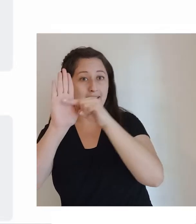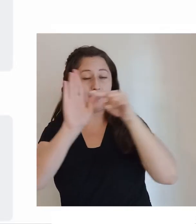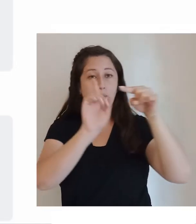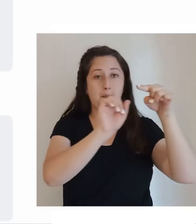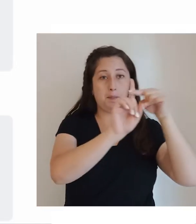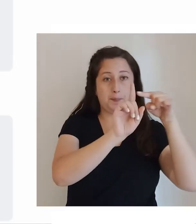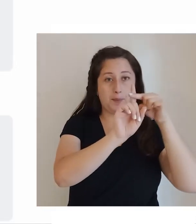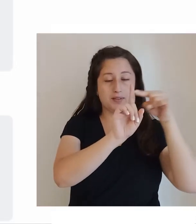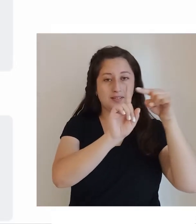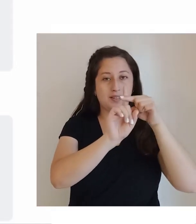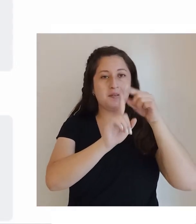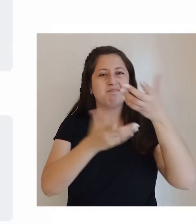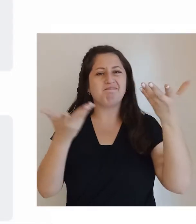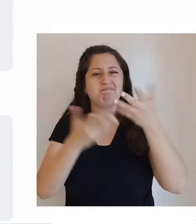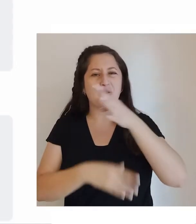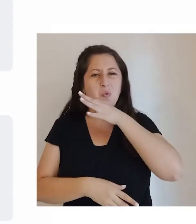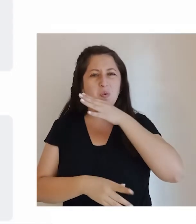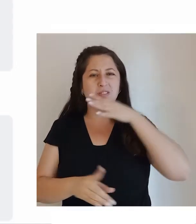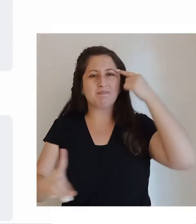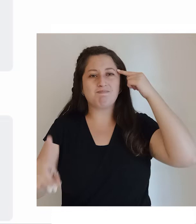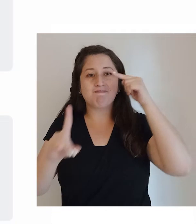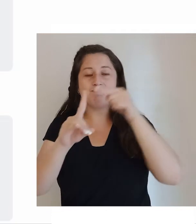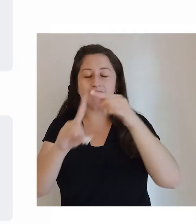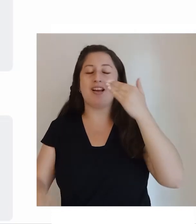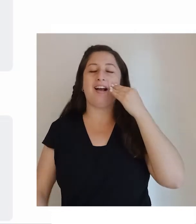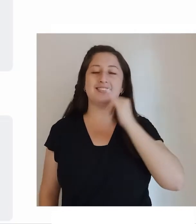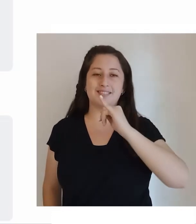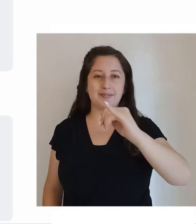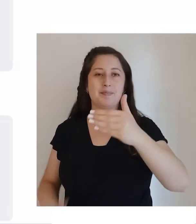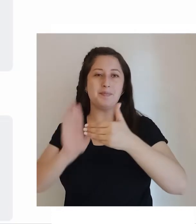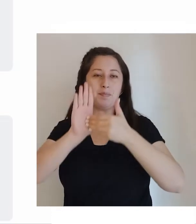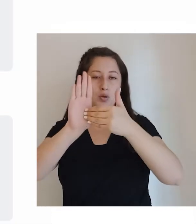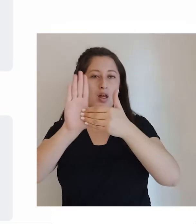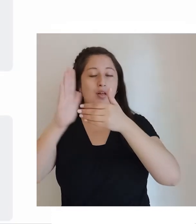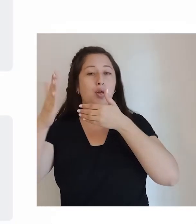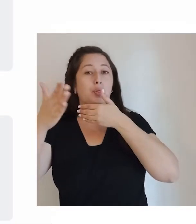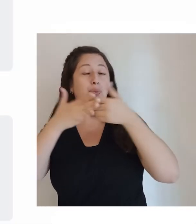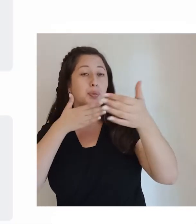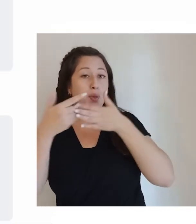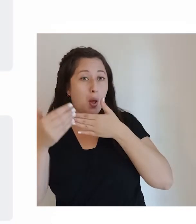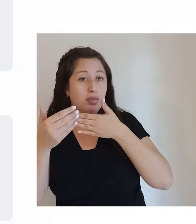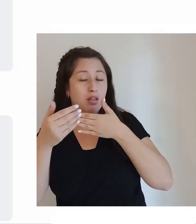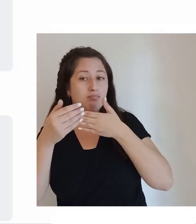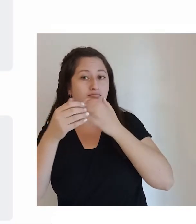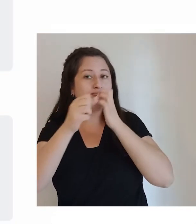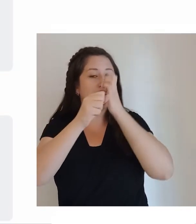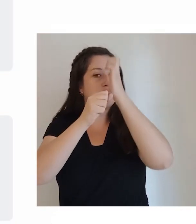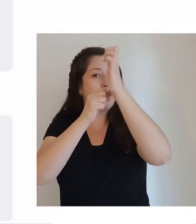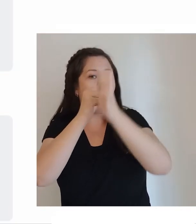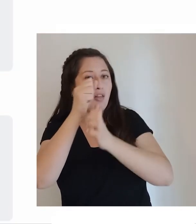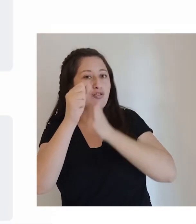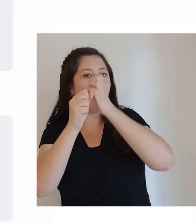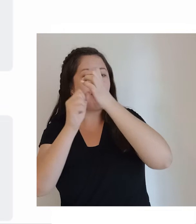y delta positivo se utilizan frecuentemente para indicar dónde se encuentra